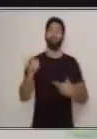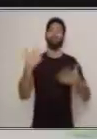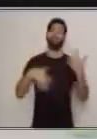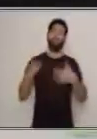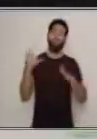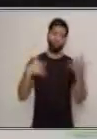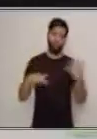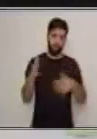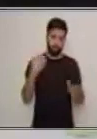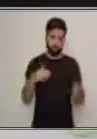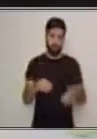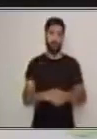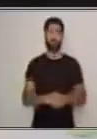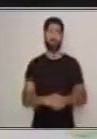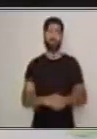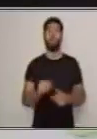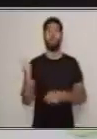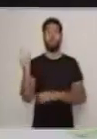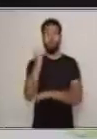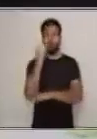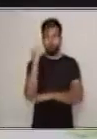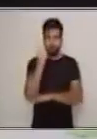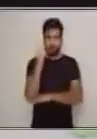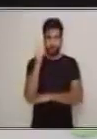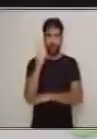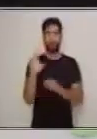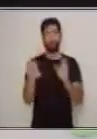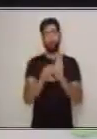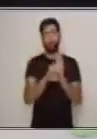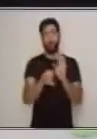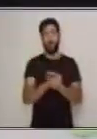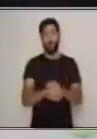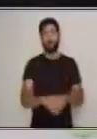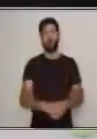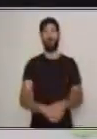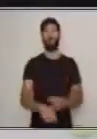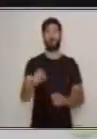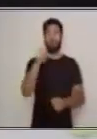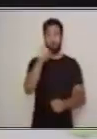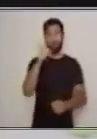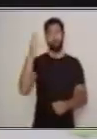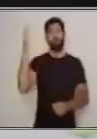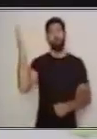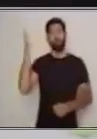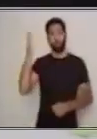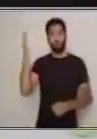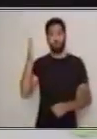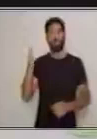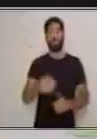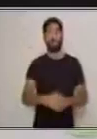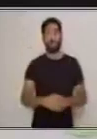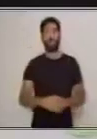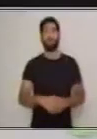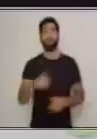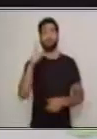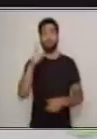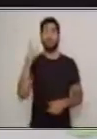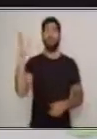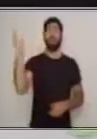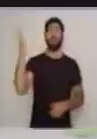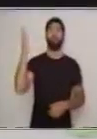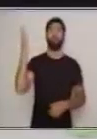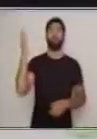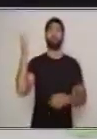estoy expresando. Es importante, por ejemplo, si vas a exponer y vas a introducir en tu exposición